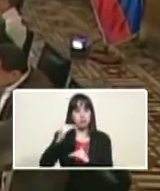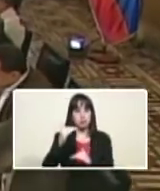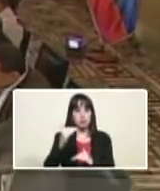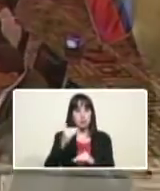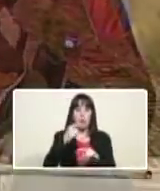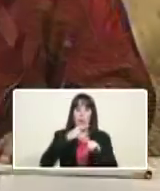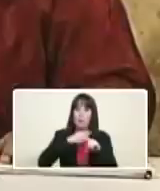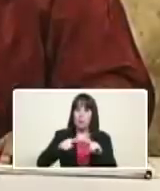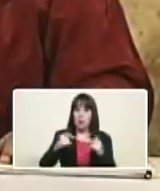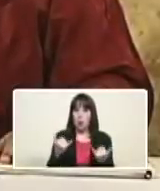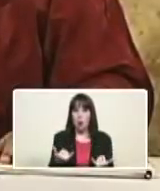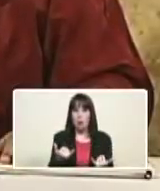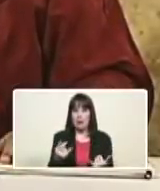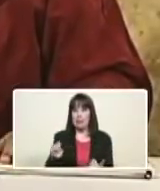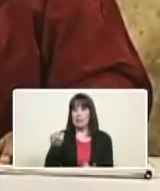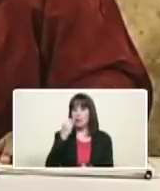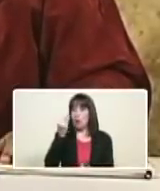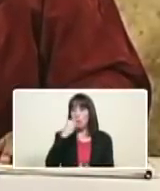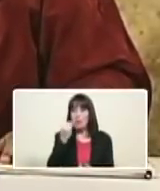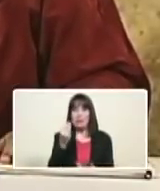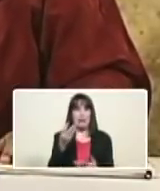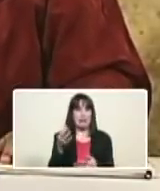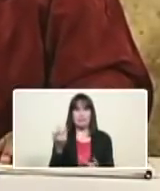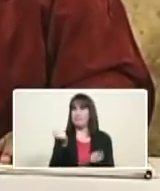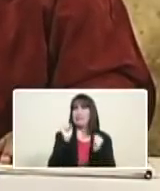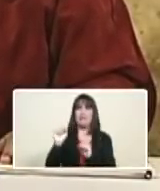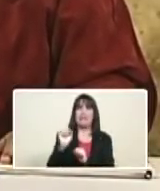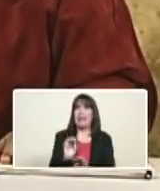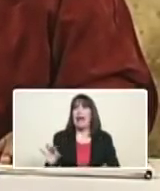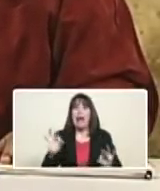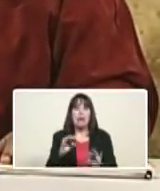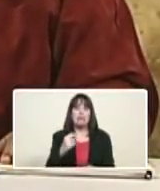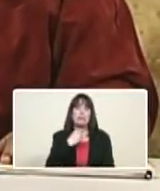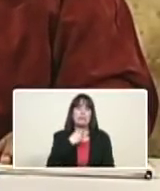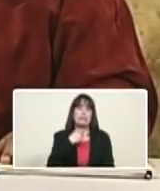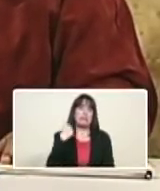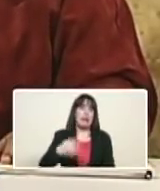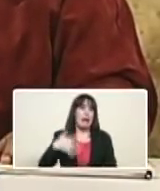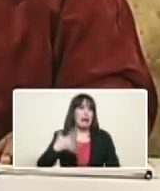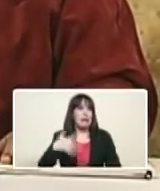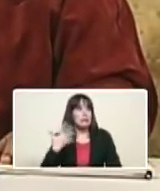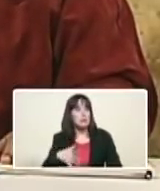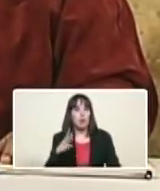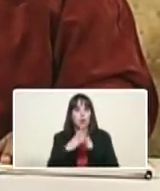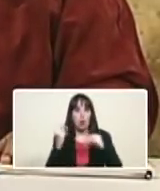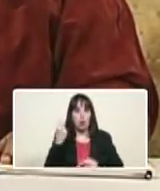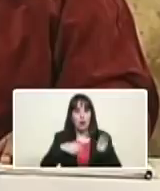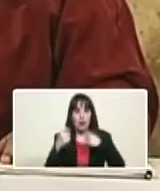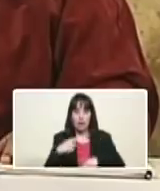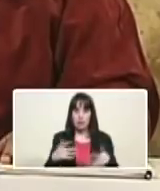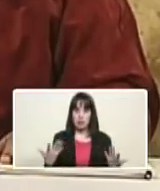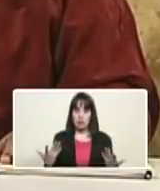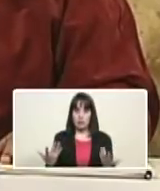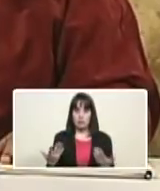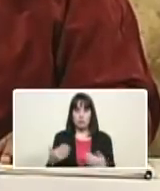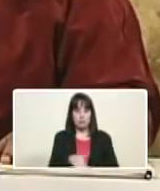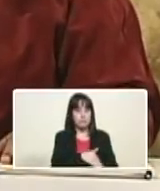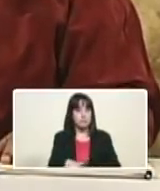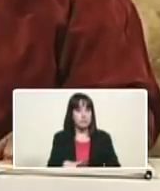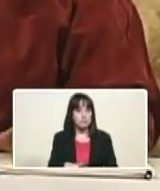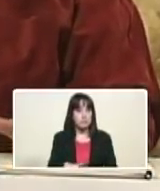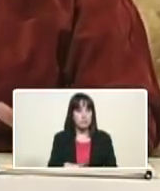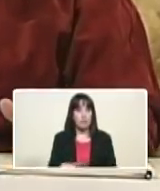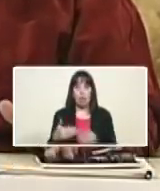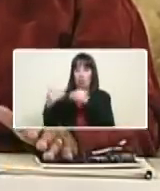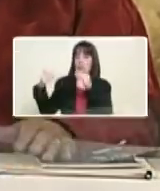el momento que ni con el Cestatic el trabajador podía defenderse de la especulación de los precios, del robo del dólar today y del robo de los